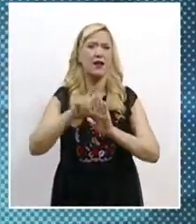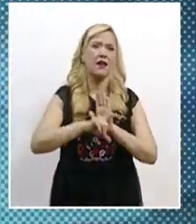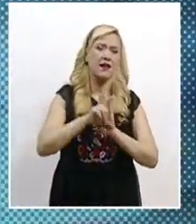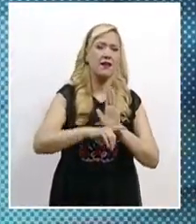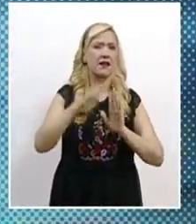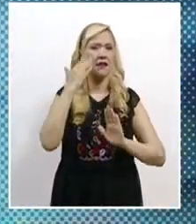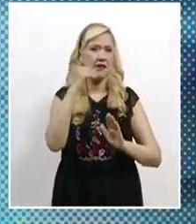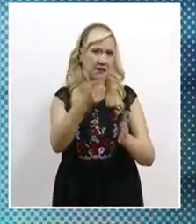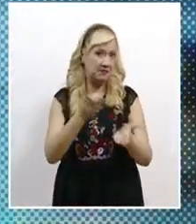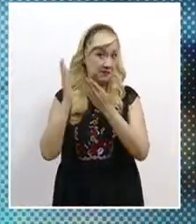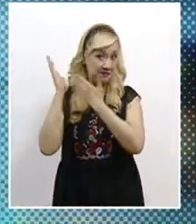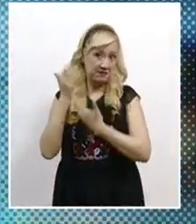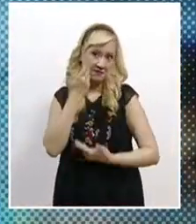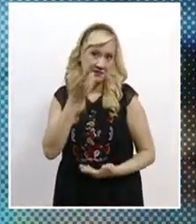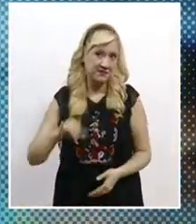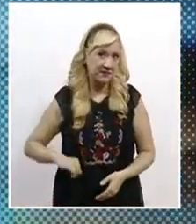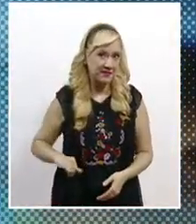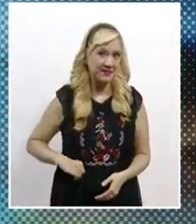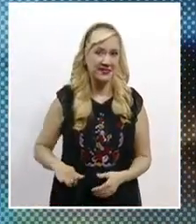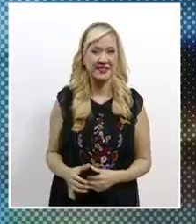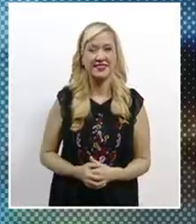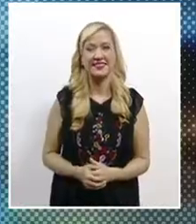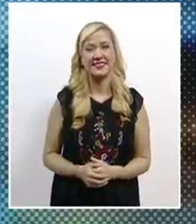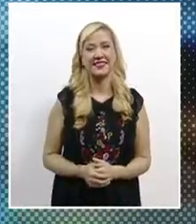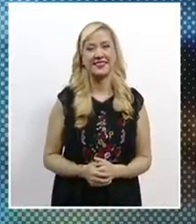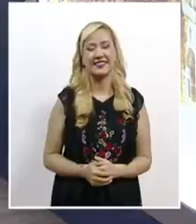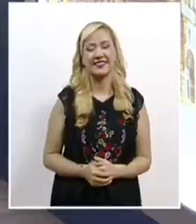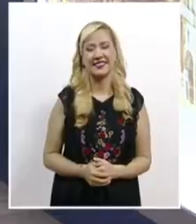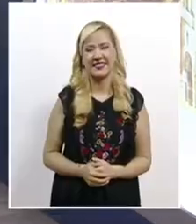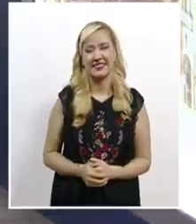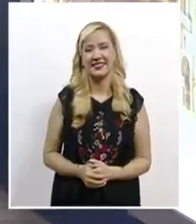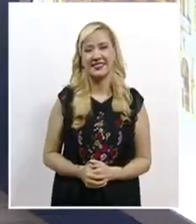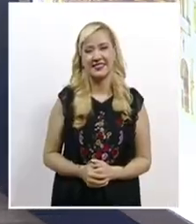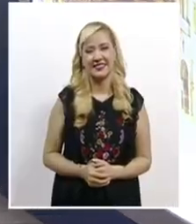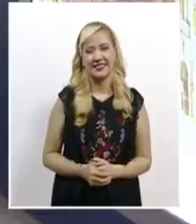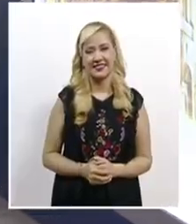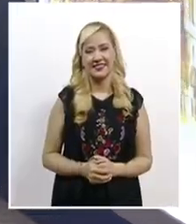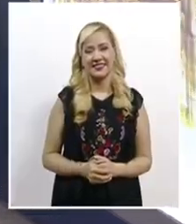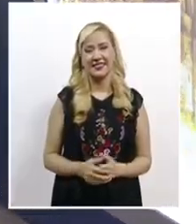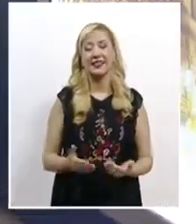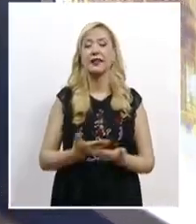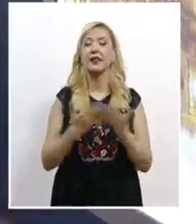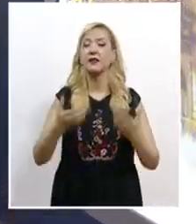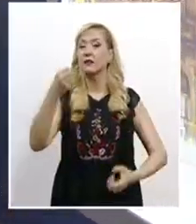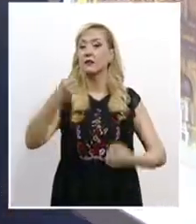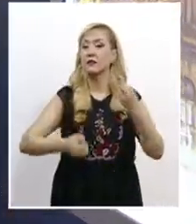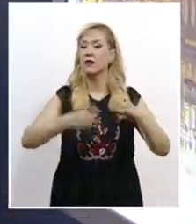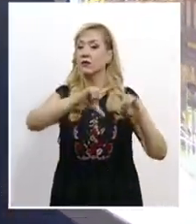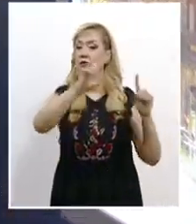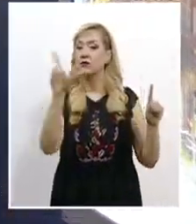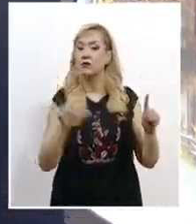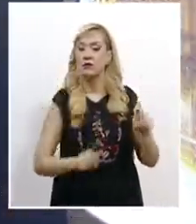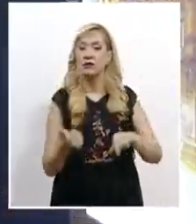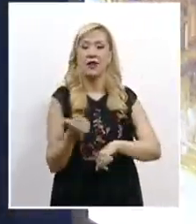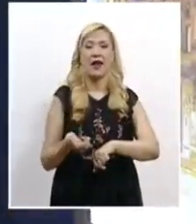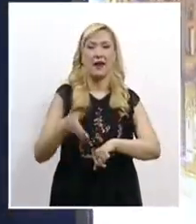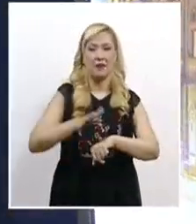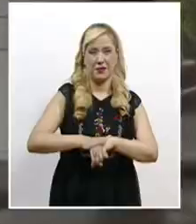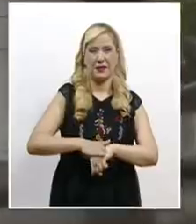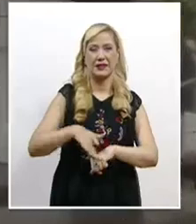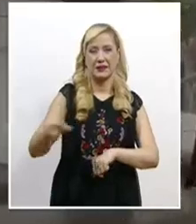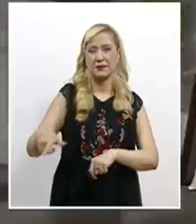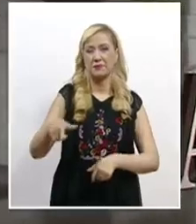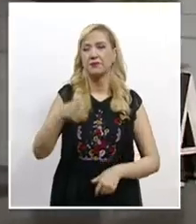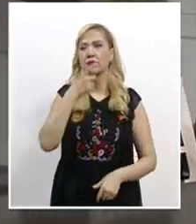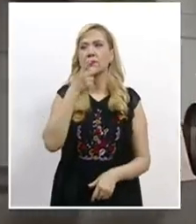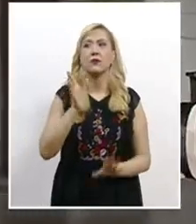Para el canal del Poder Judicial de la Federación, Jesús Daza. Y el Tribunal Federal de Justicia Administrativa publicó el